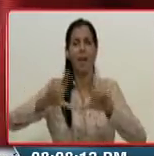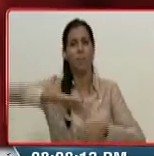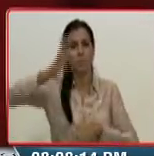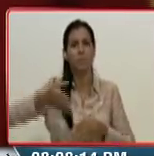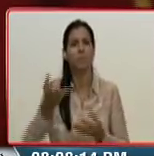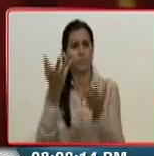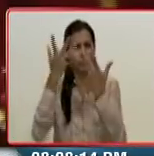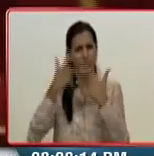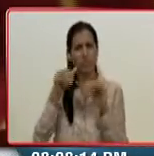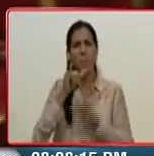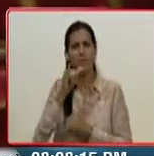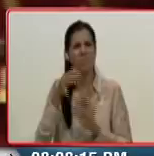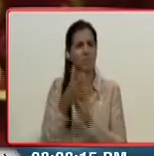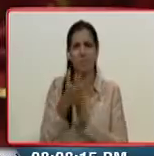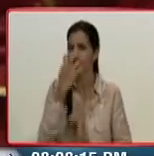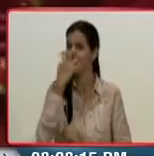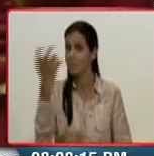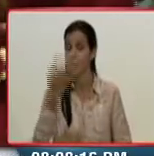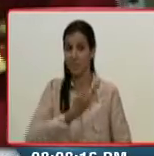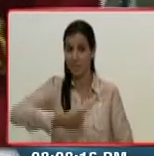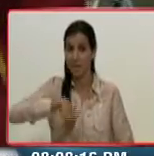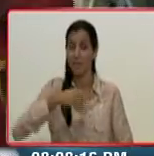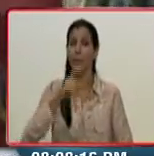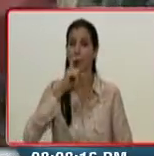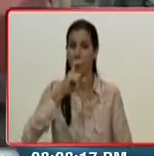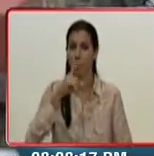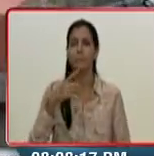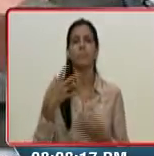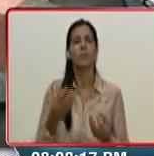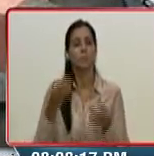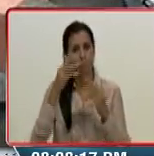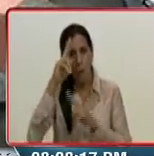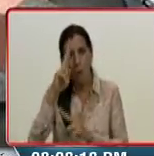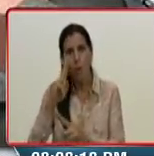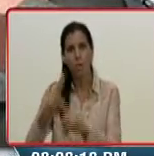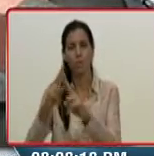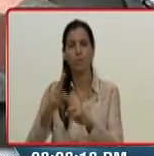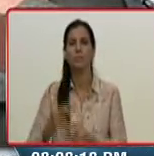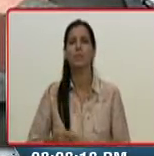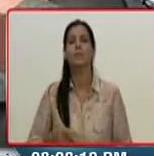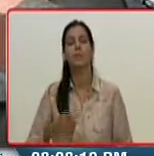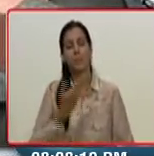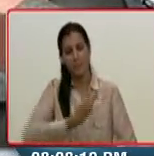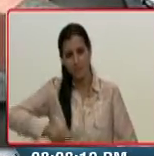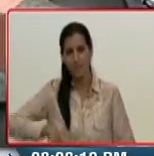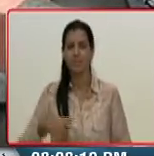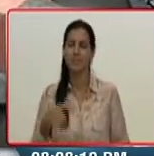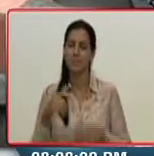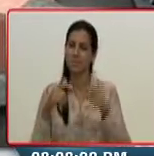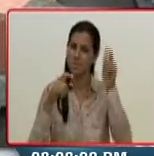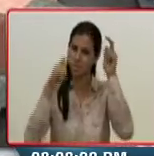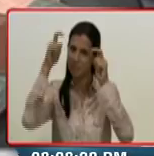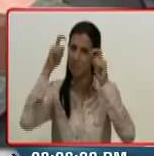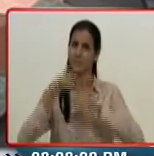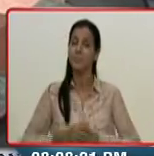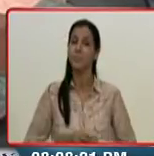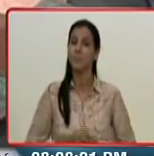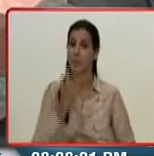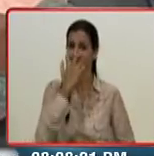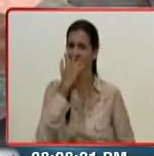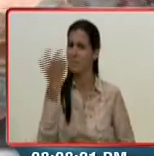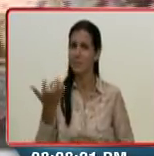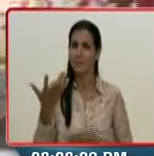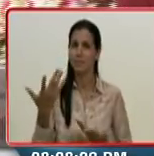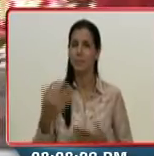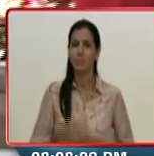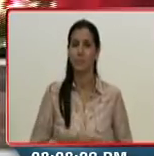detalles de la visita que hace el mandatario nacional Nicolás Maduro para rendirle honores al comandante eterno Hugo Chávez. Una visita que hace